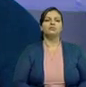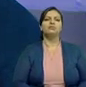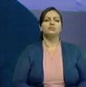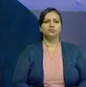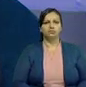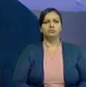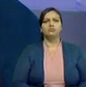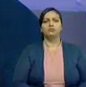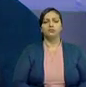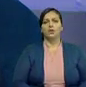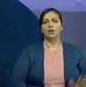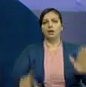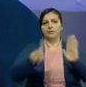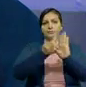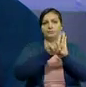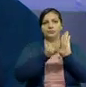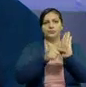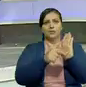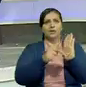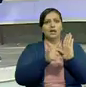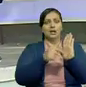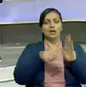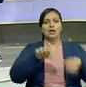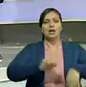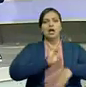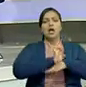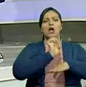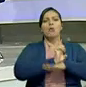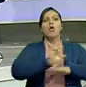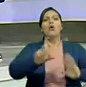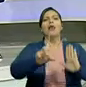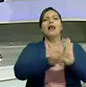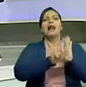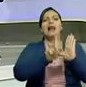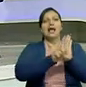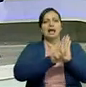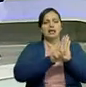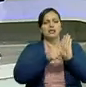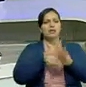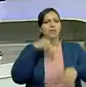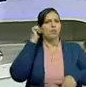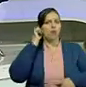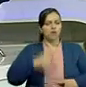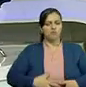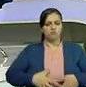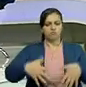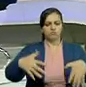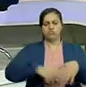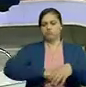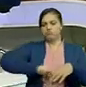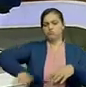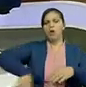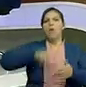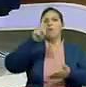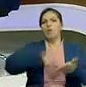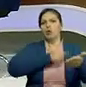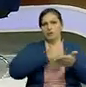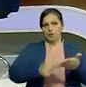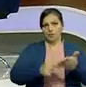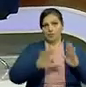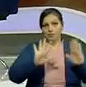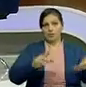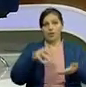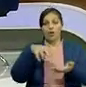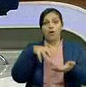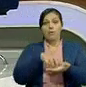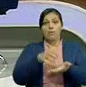del aborto por violación. En este caso puntual, como que han quedado un poco de lado y debería profundizarse más en el tema, es lo que señala usted a título